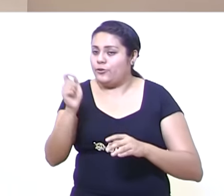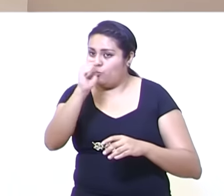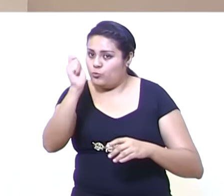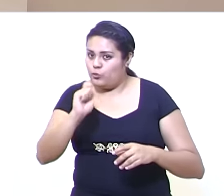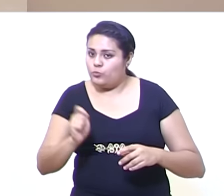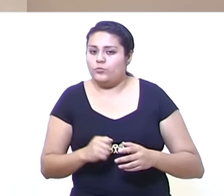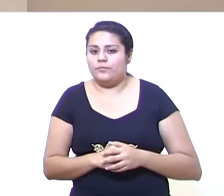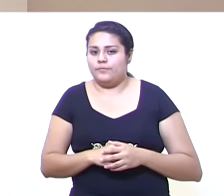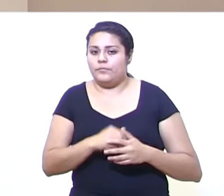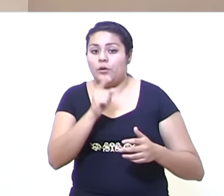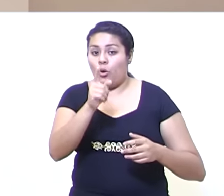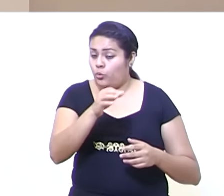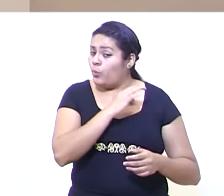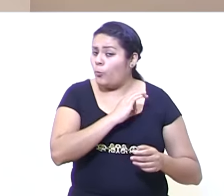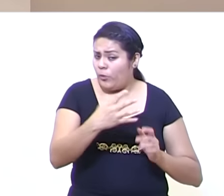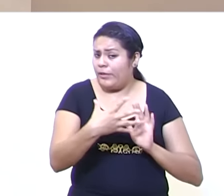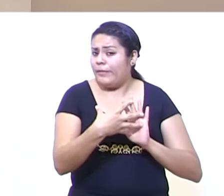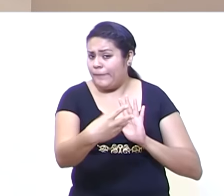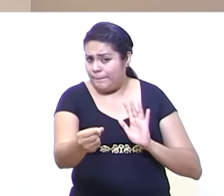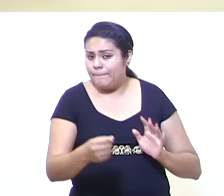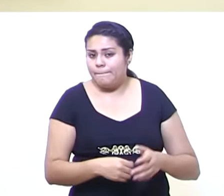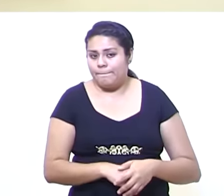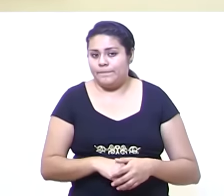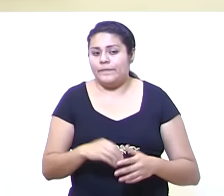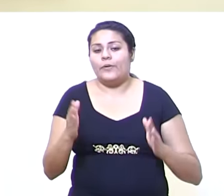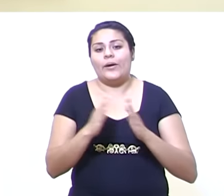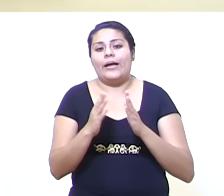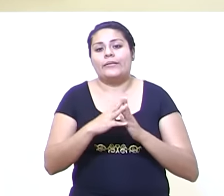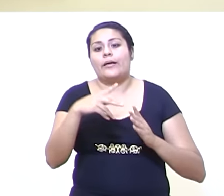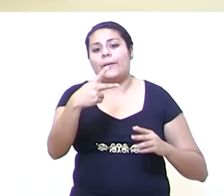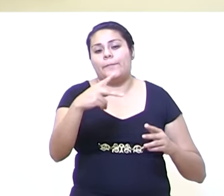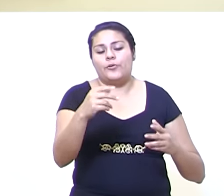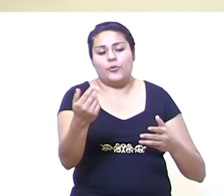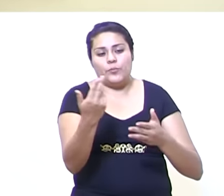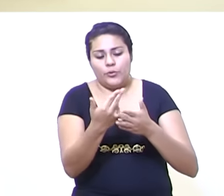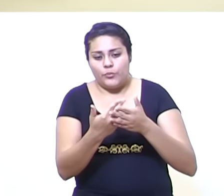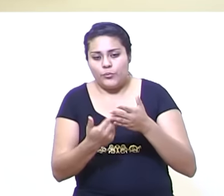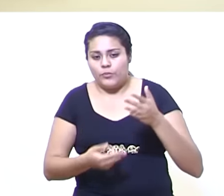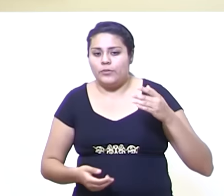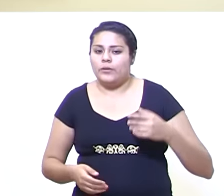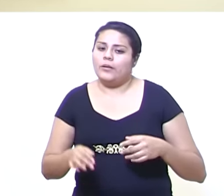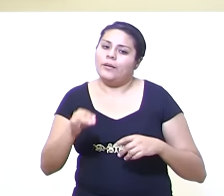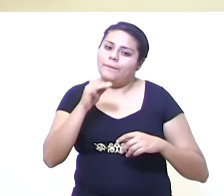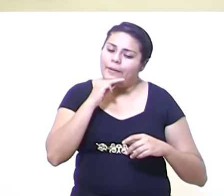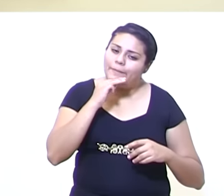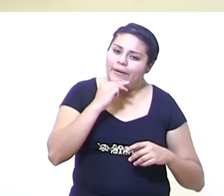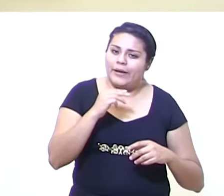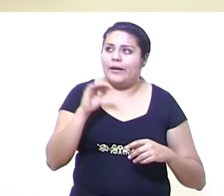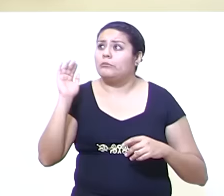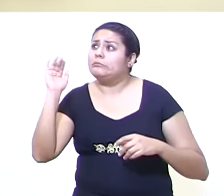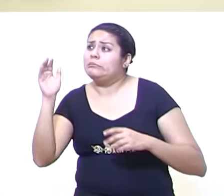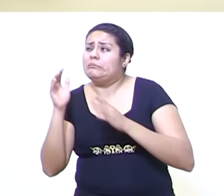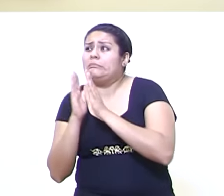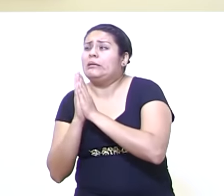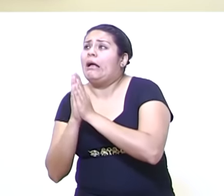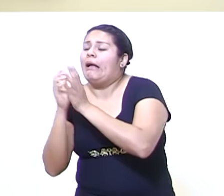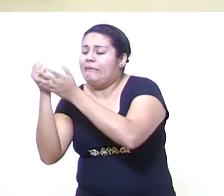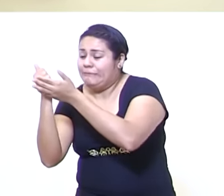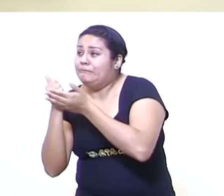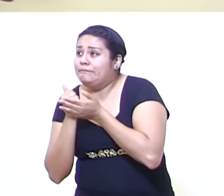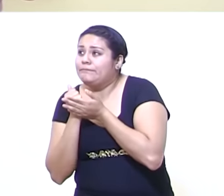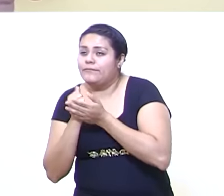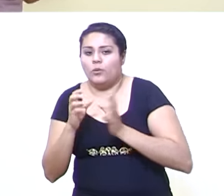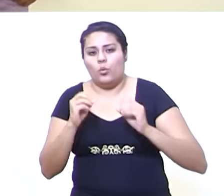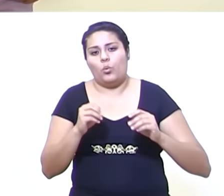Copia el ejercicio y realízalo en casa, con ayuda de mamá, papá o